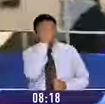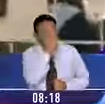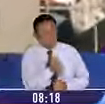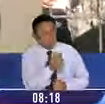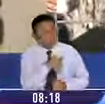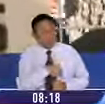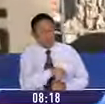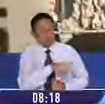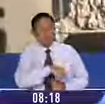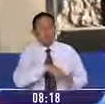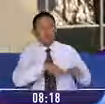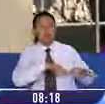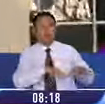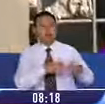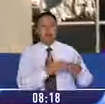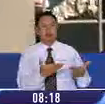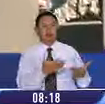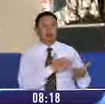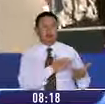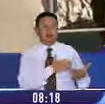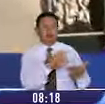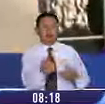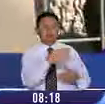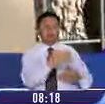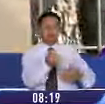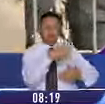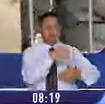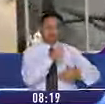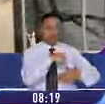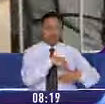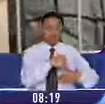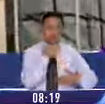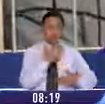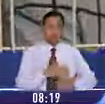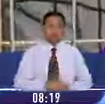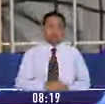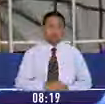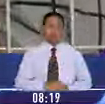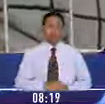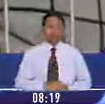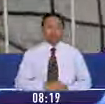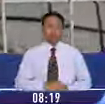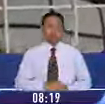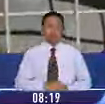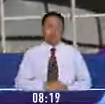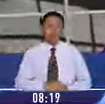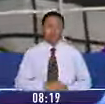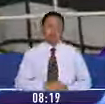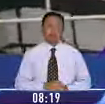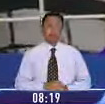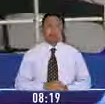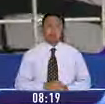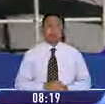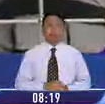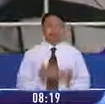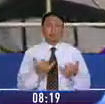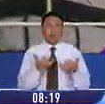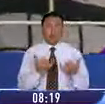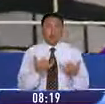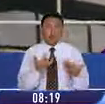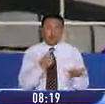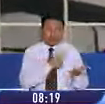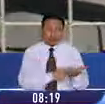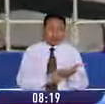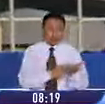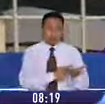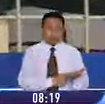han coordinado ya el retiro de las pertenencias de los ex trabajadores, quienes eran colaboradores de los ex asambleístas? Estamos definiendo definiendo eso, estamos definiendo, o